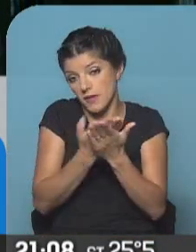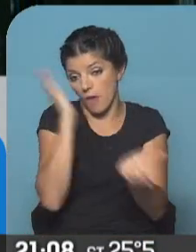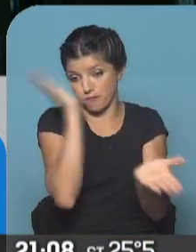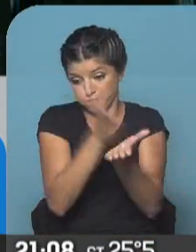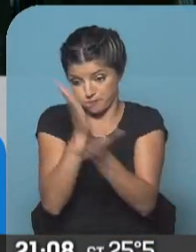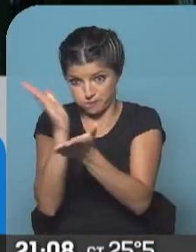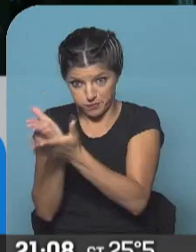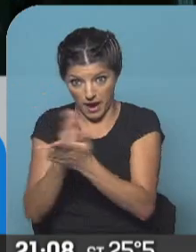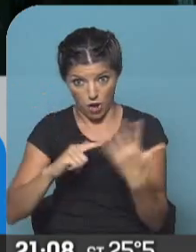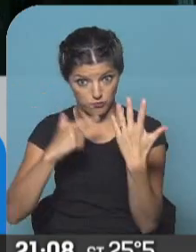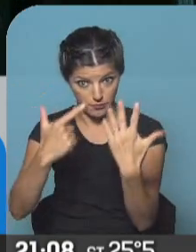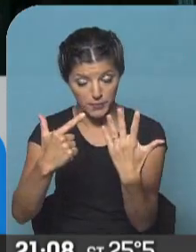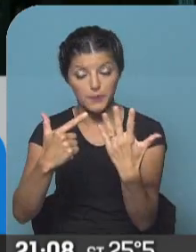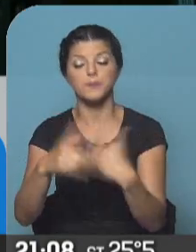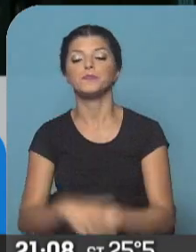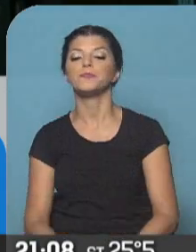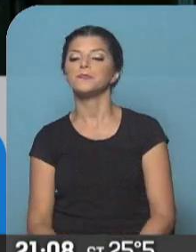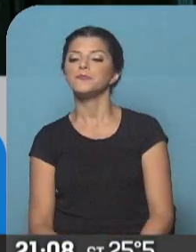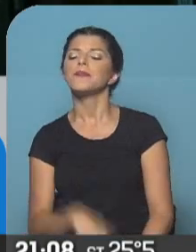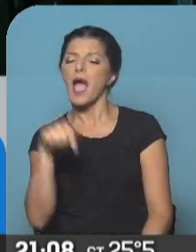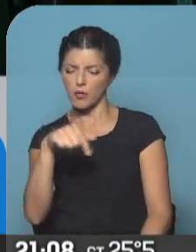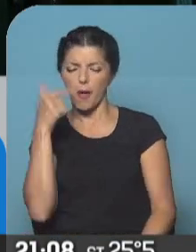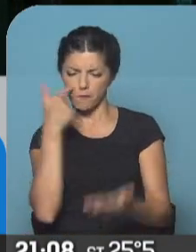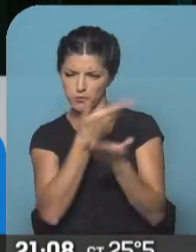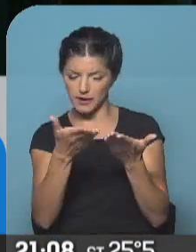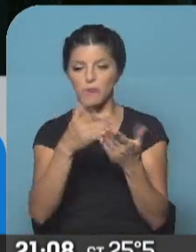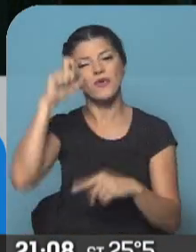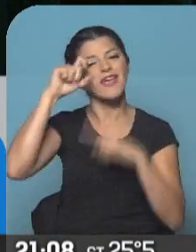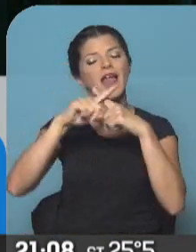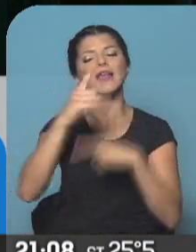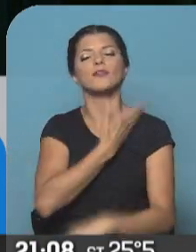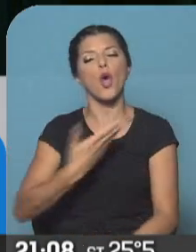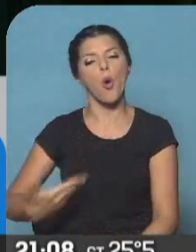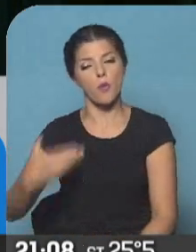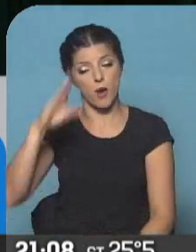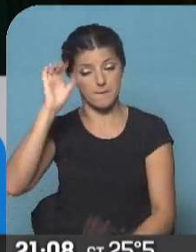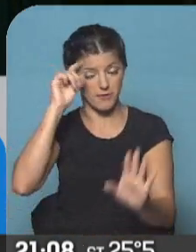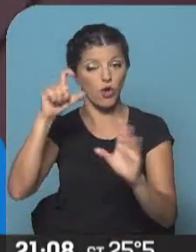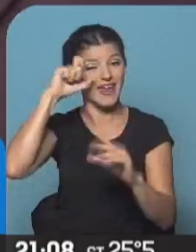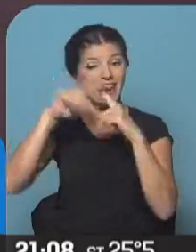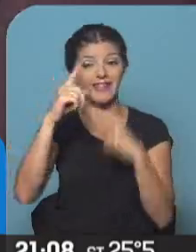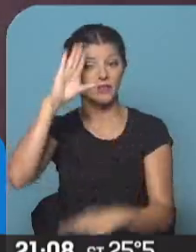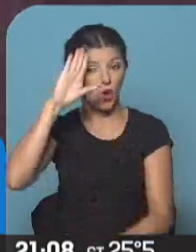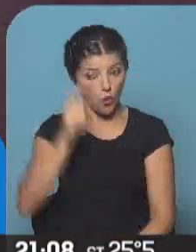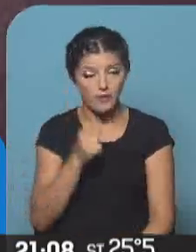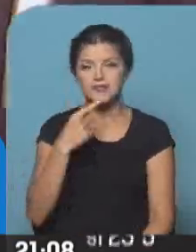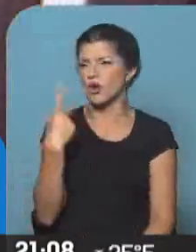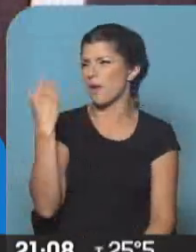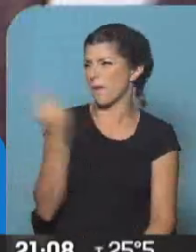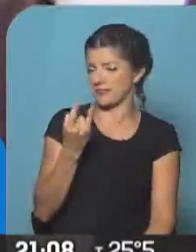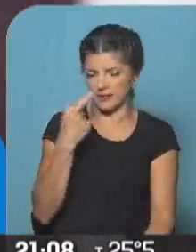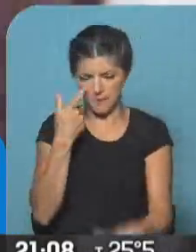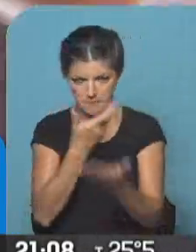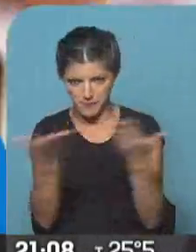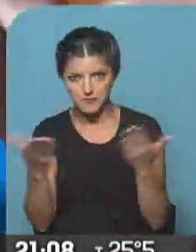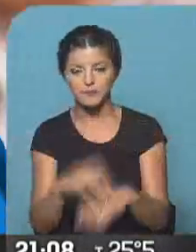Vamos a ver ahora qué decía, cómo negaba todo el ex juez Juan José Galeano. Una reflexión sobre este pedido